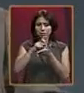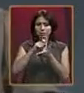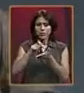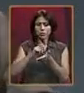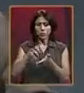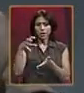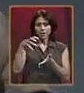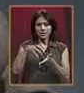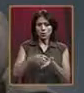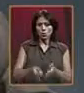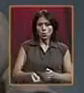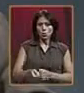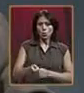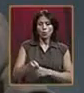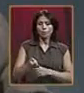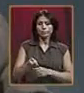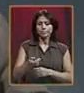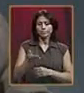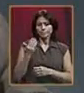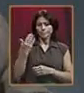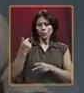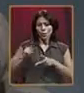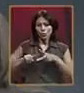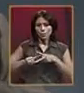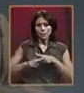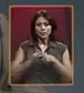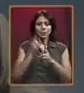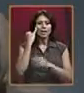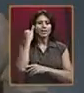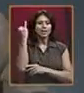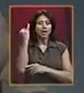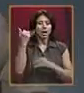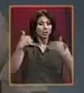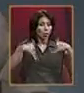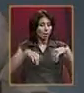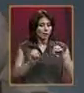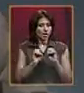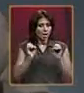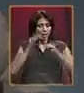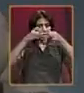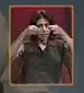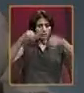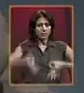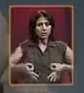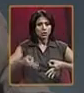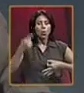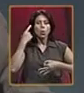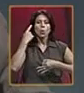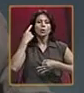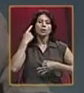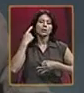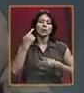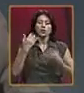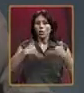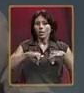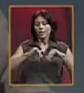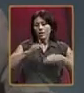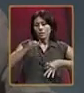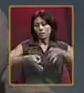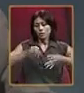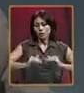artículo recién surgida la idea y todavía no la decisión de convocatoria por parte del Tribunal Supremo de